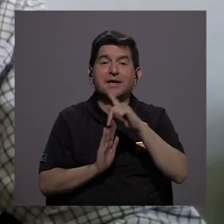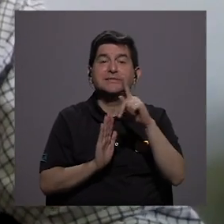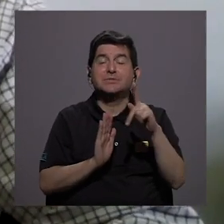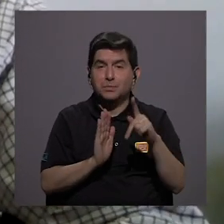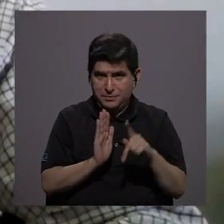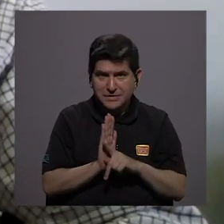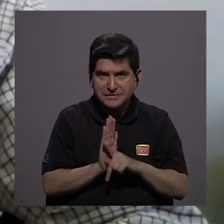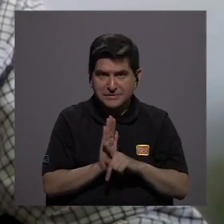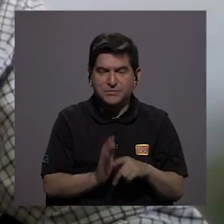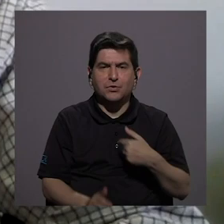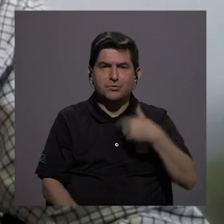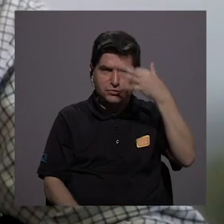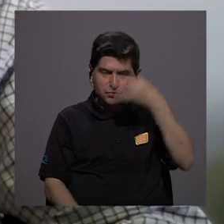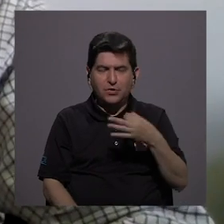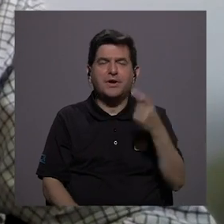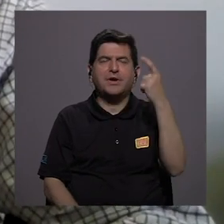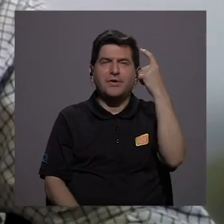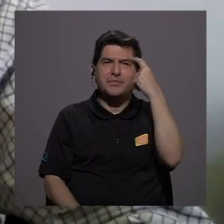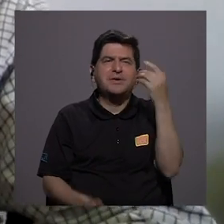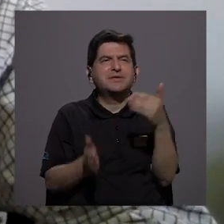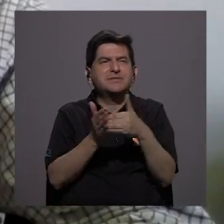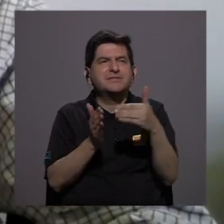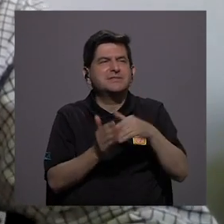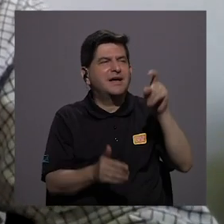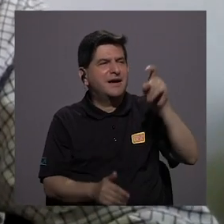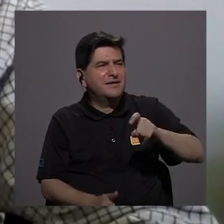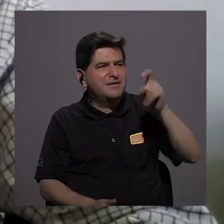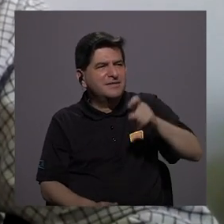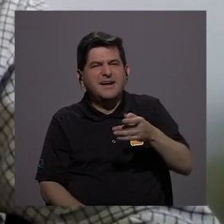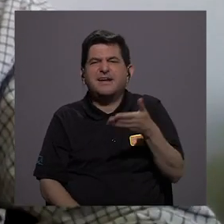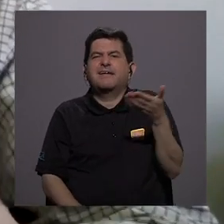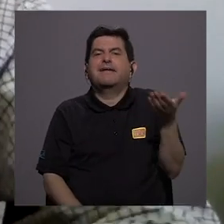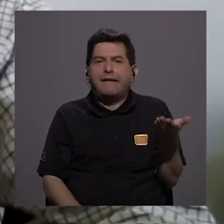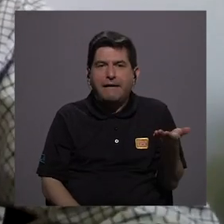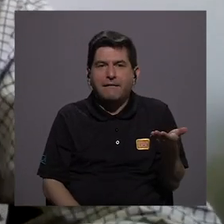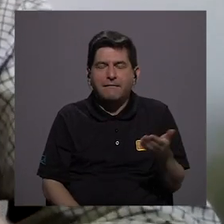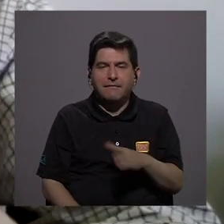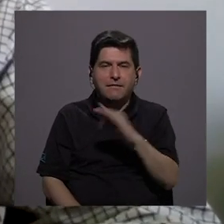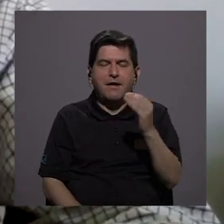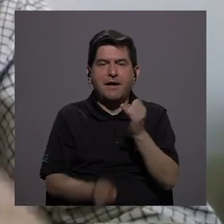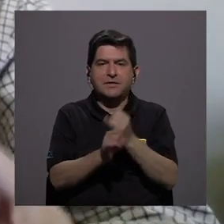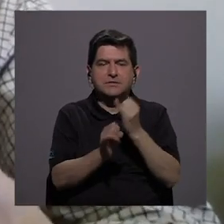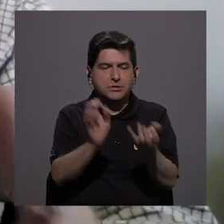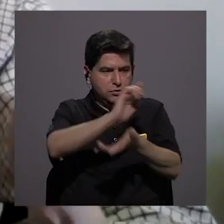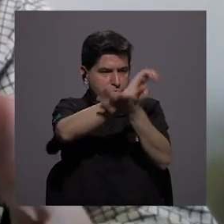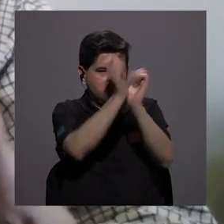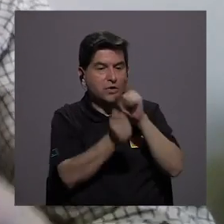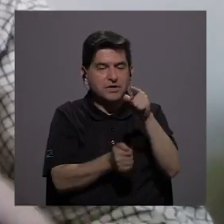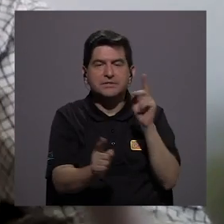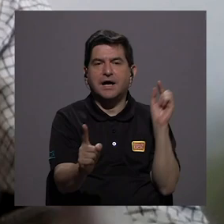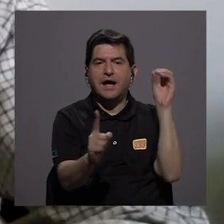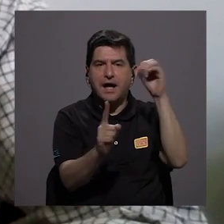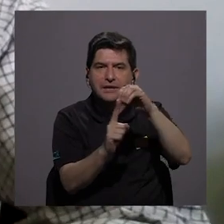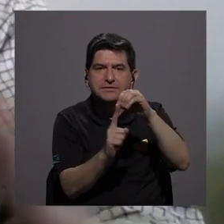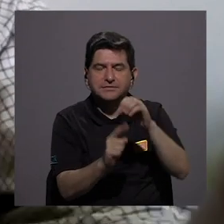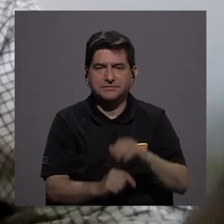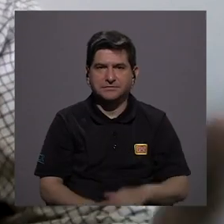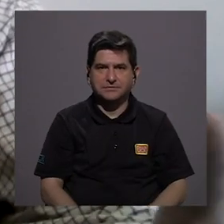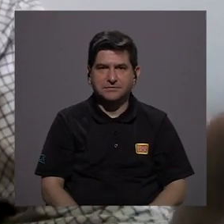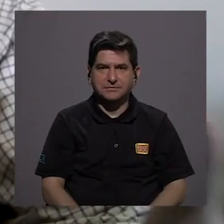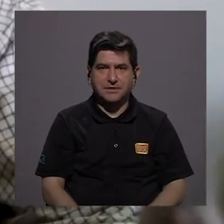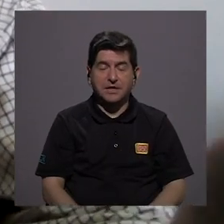principio. Y yo lo que creo es que deberíamos repensar qué es lo que necesitamos y reformar las instituciones para eso. Y algunas de